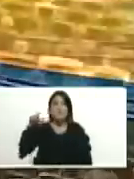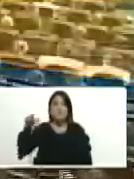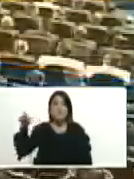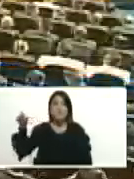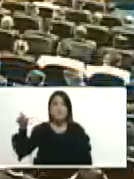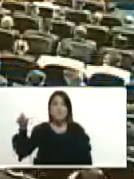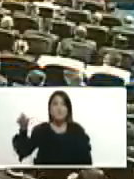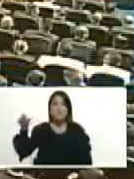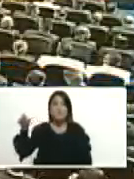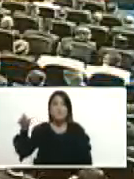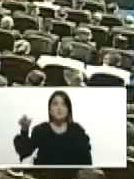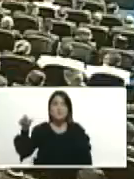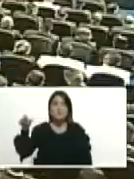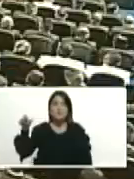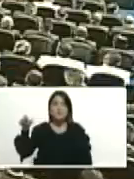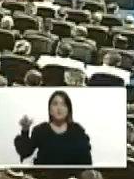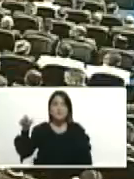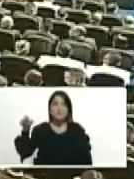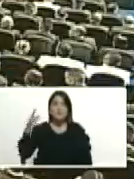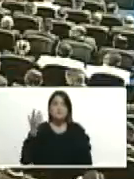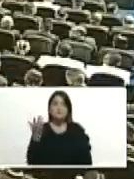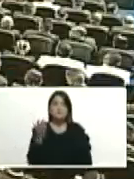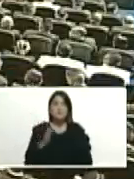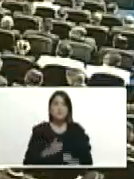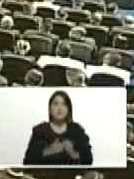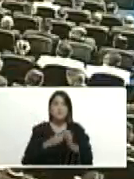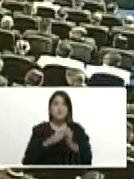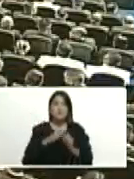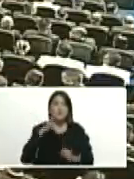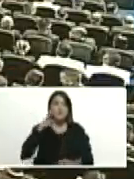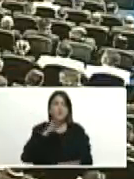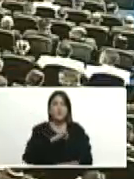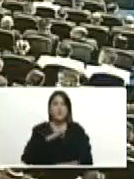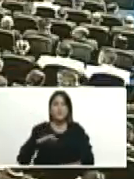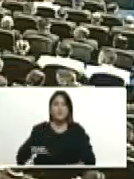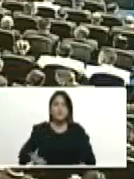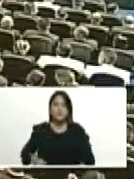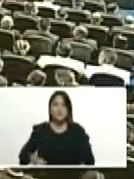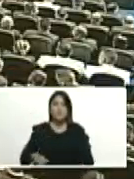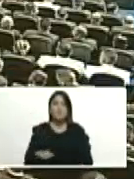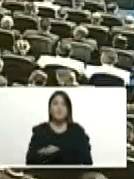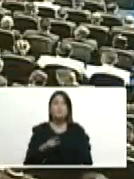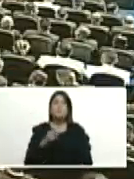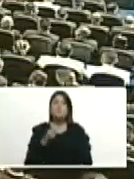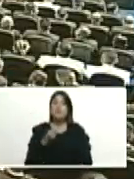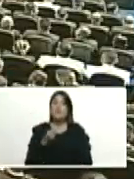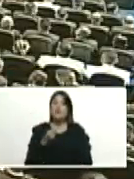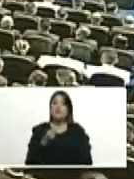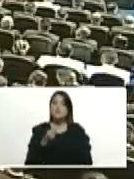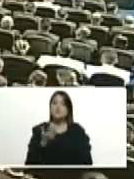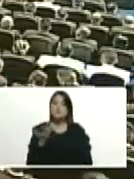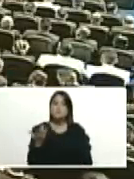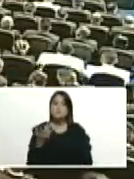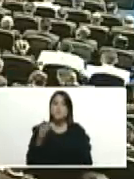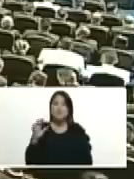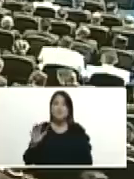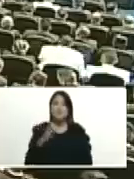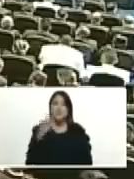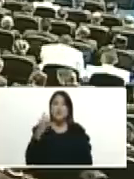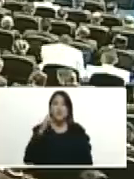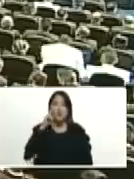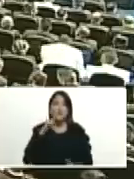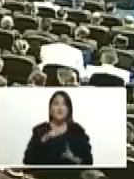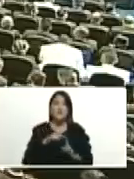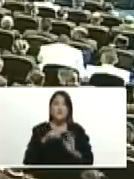que ha liderado la Fuerza Armada Nacional Bolivariana para cumplir con el quinto objetivo